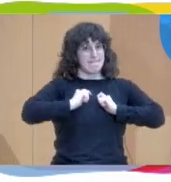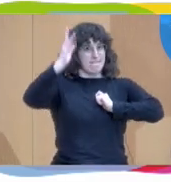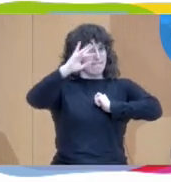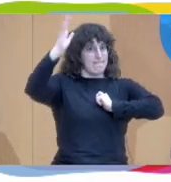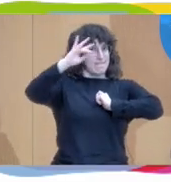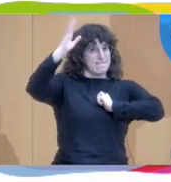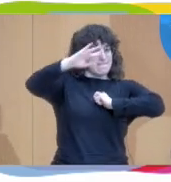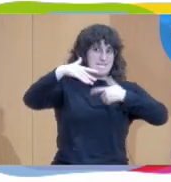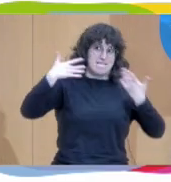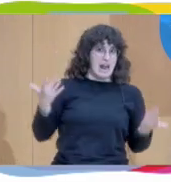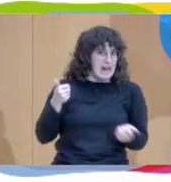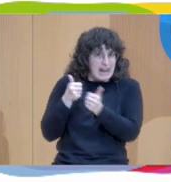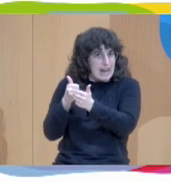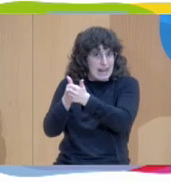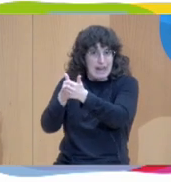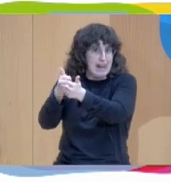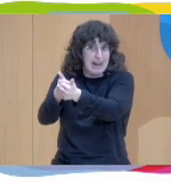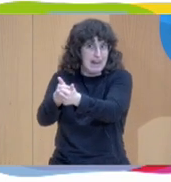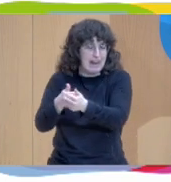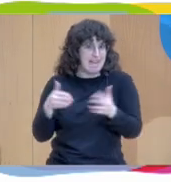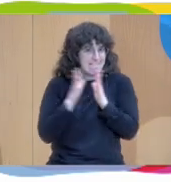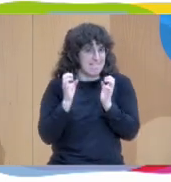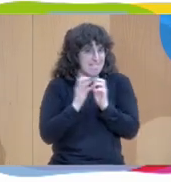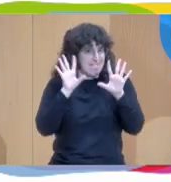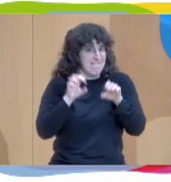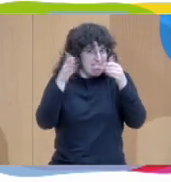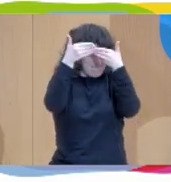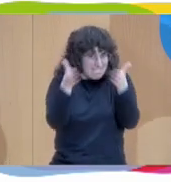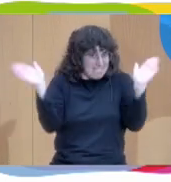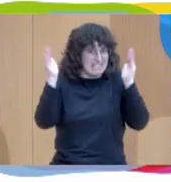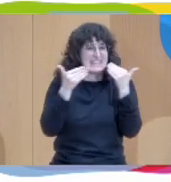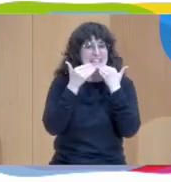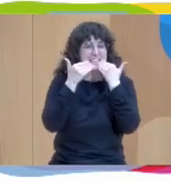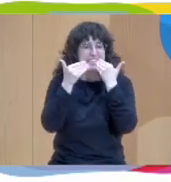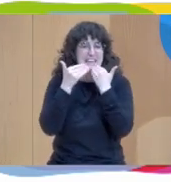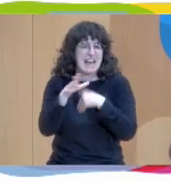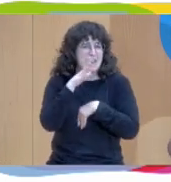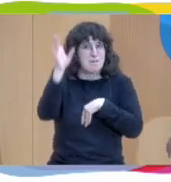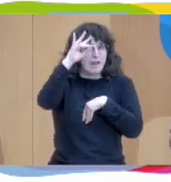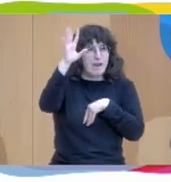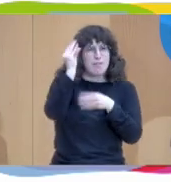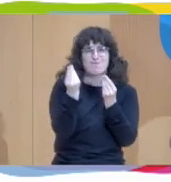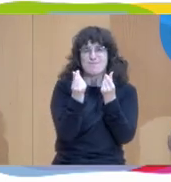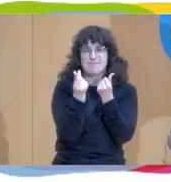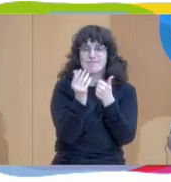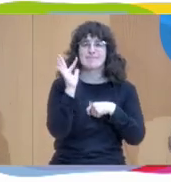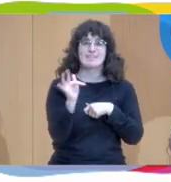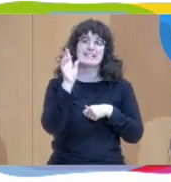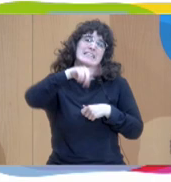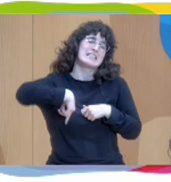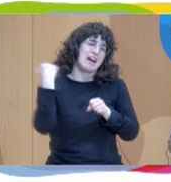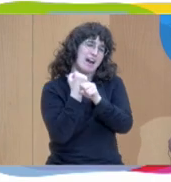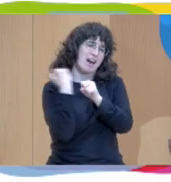Bueno pues abiertos y dispuestos a aprender Le agradezco mucho sus intuiciones y su enorme trabajo